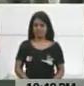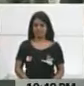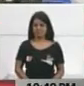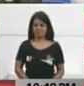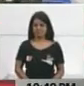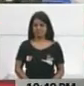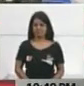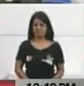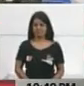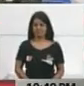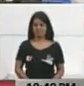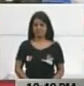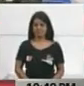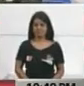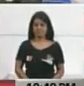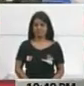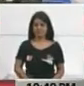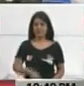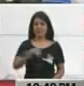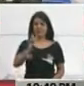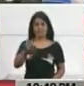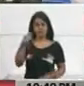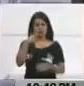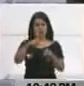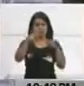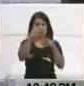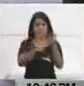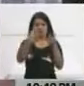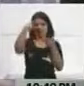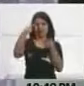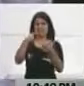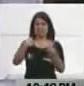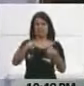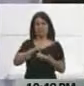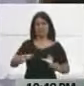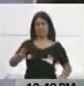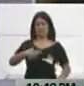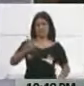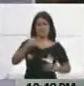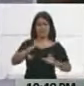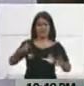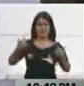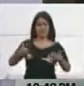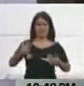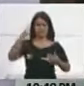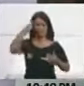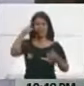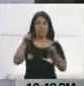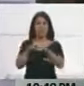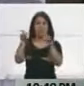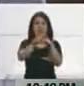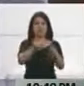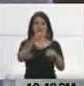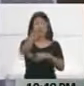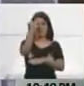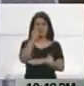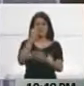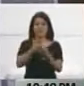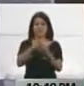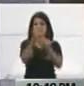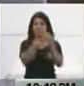Entonces, esta receta contra el Che, yo soy el Che Guevara y he fracasado. Es la misma receta contra Miranda. ¿Cómo nos vendieron a Miranda preso en la